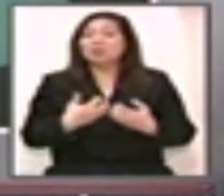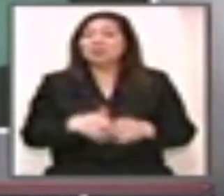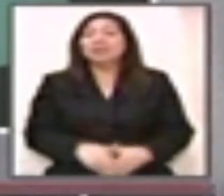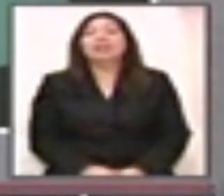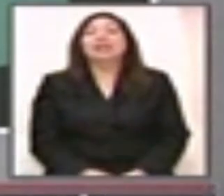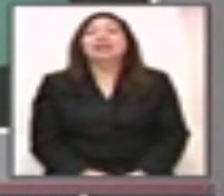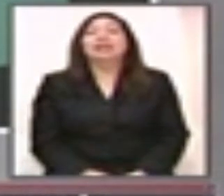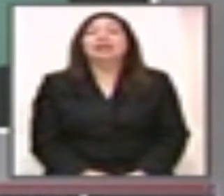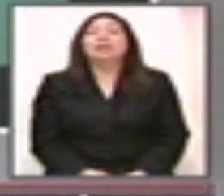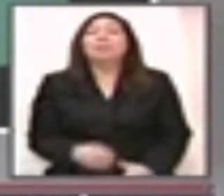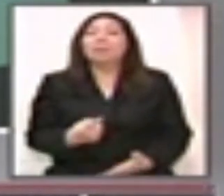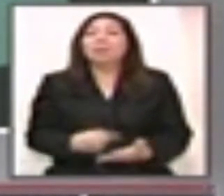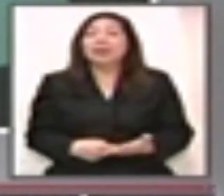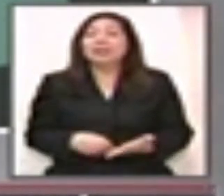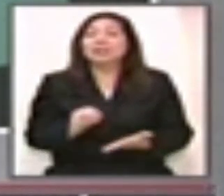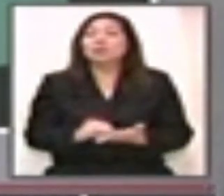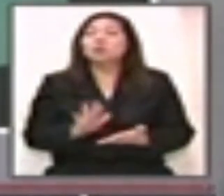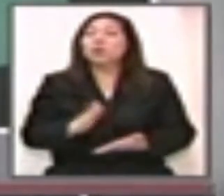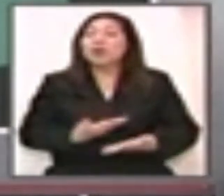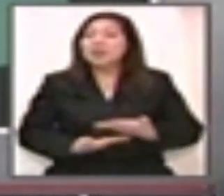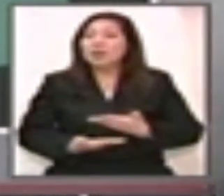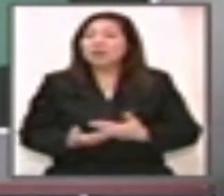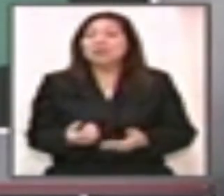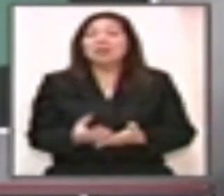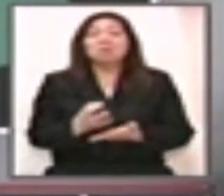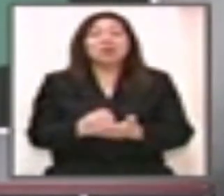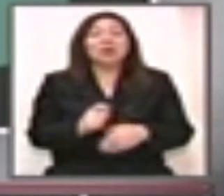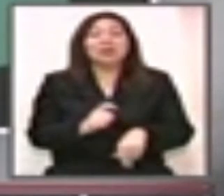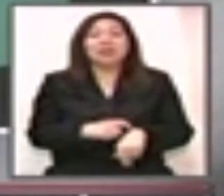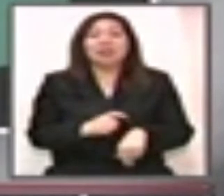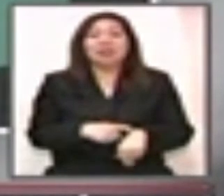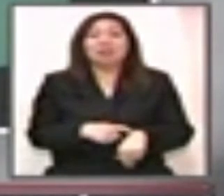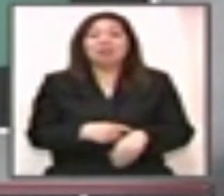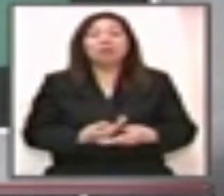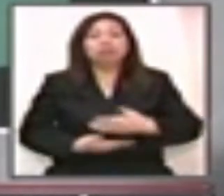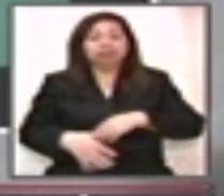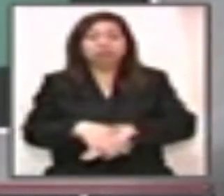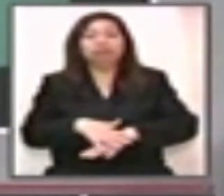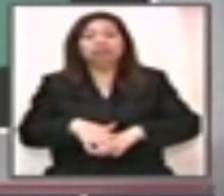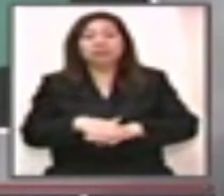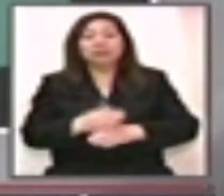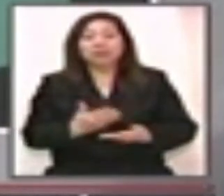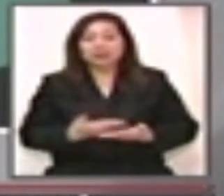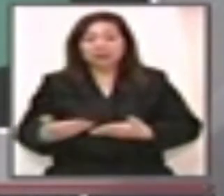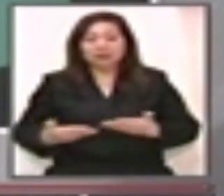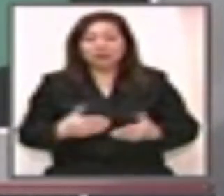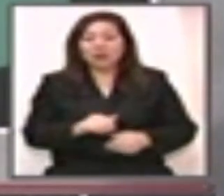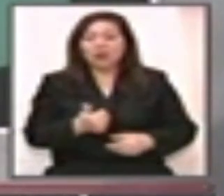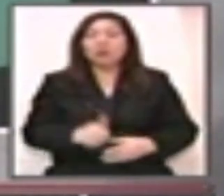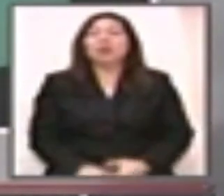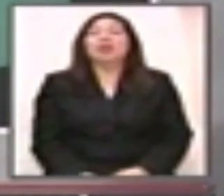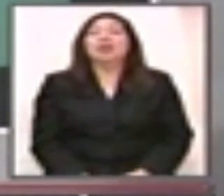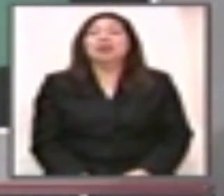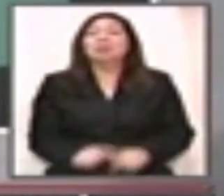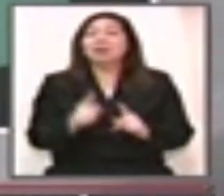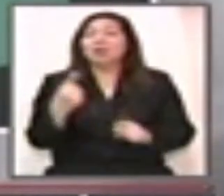empresario se dedique exclusivamente a su negocio y pierda menos tiempo en lo que son los trámites e ir de una ventanilla a otra? La